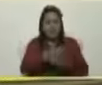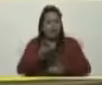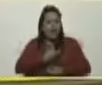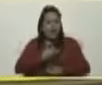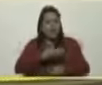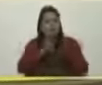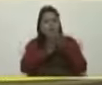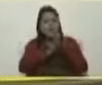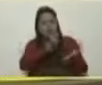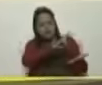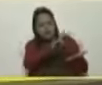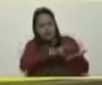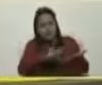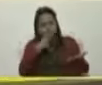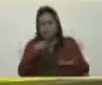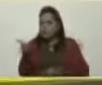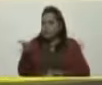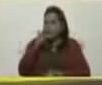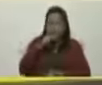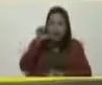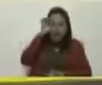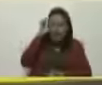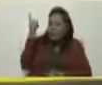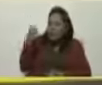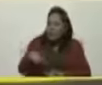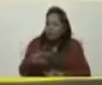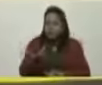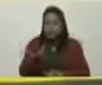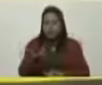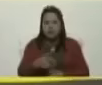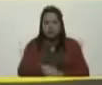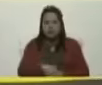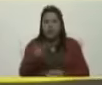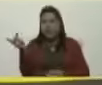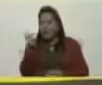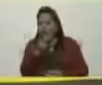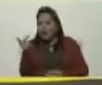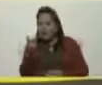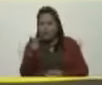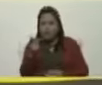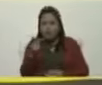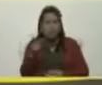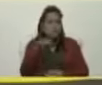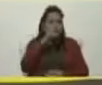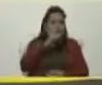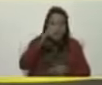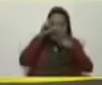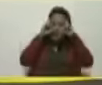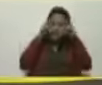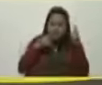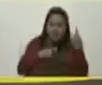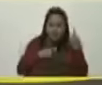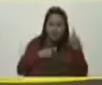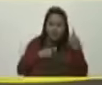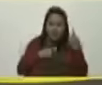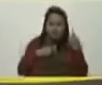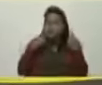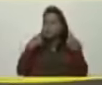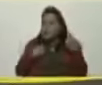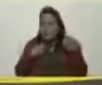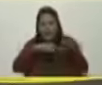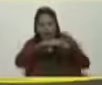leyera y él dijo, yo tampoco cargo lentes. Entonces los dos, como yo no cargaba lentes, si a mí me hubiesen dicho,